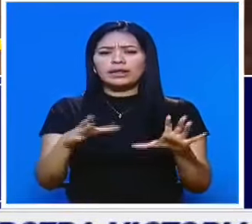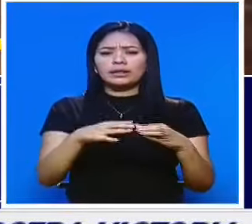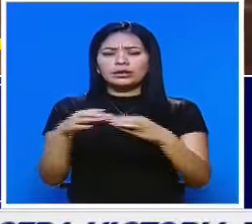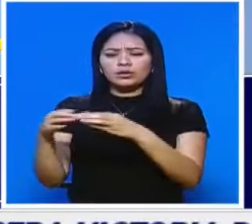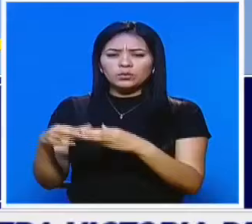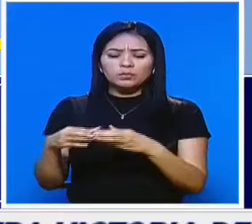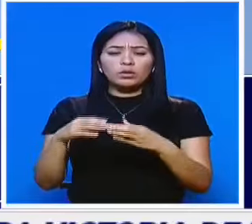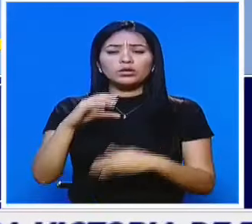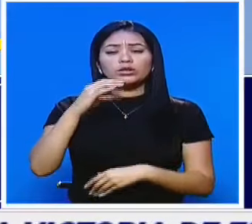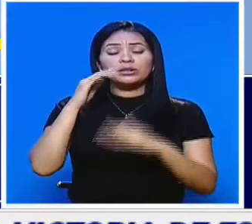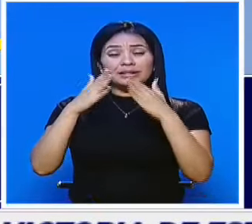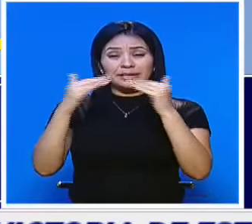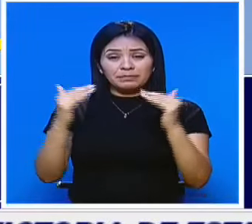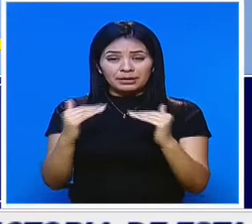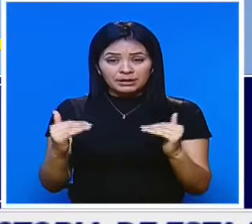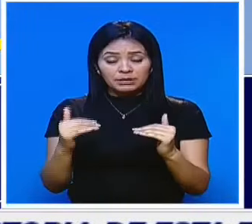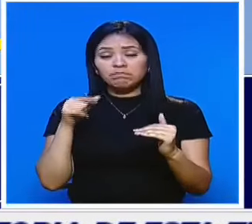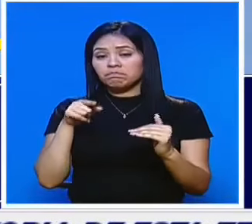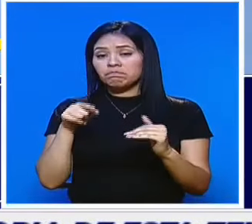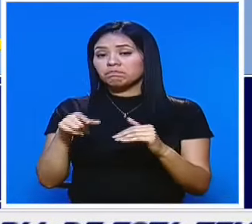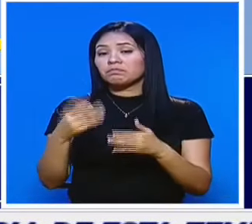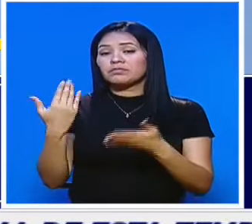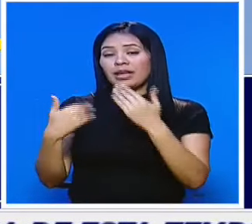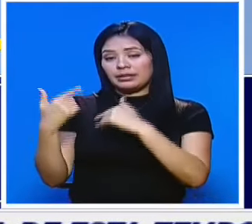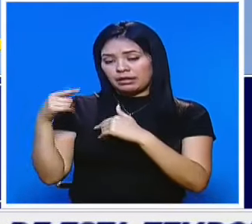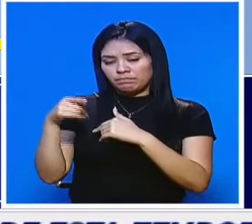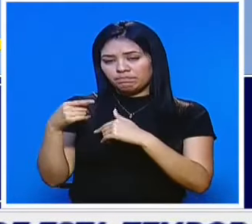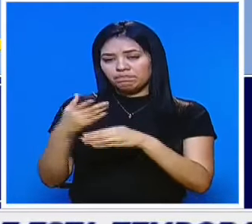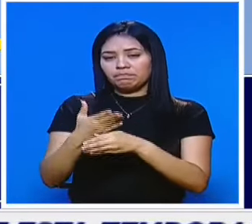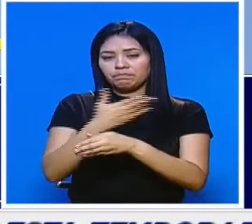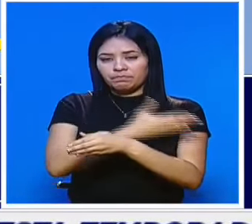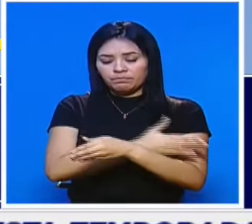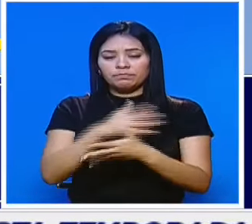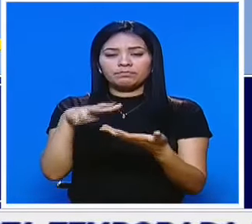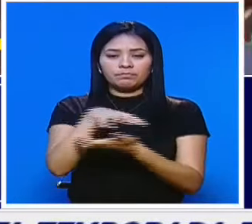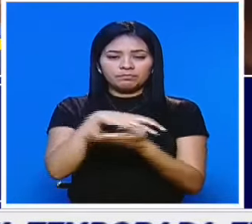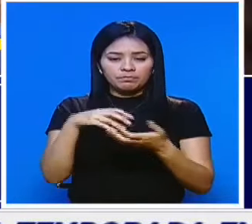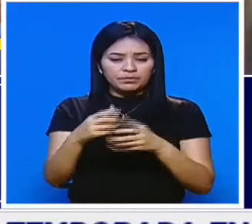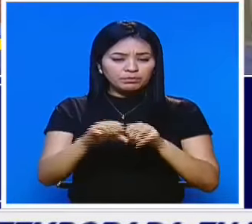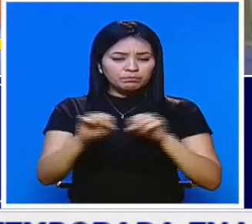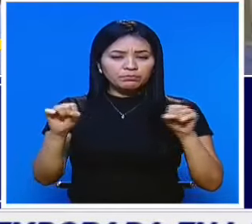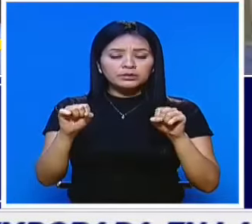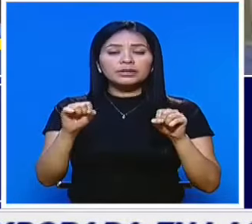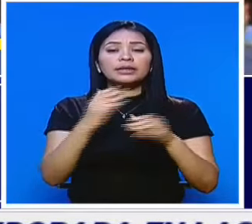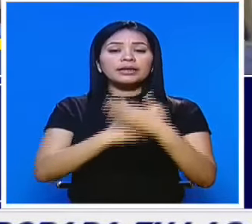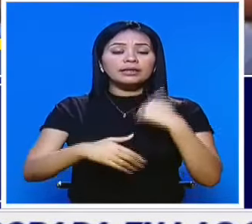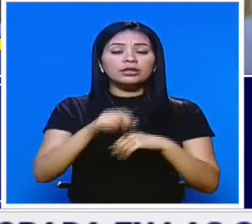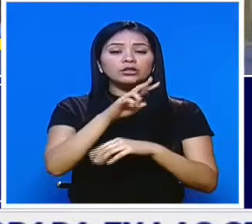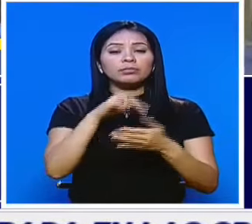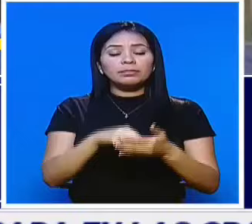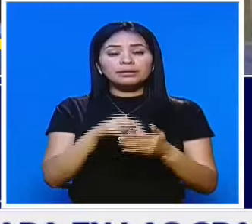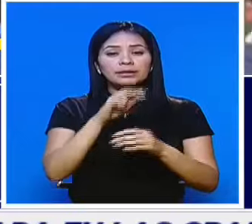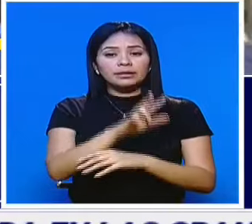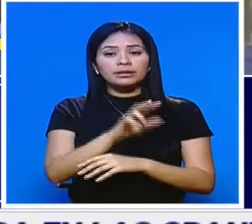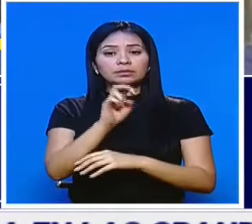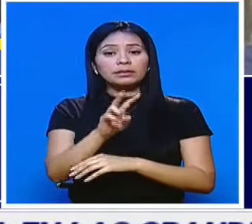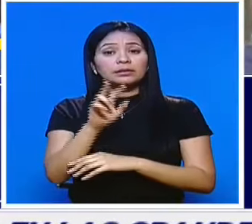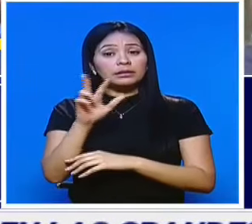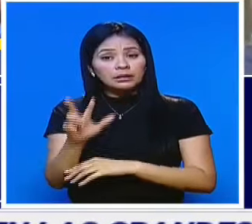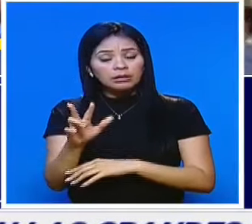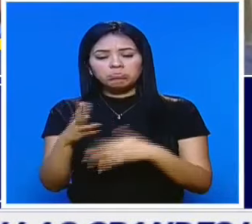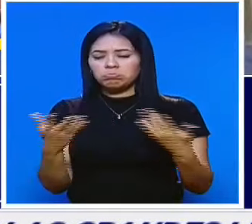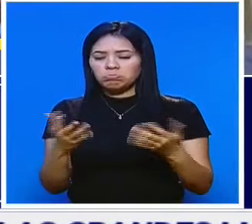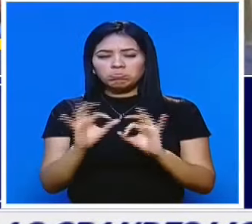chií libanés hisbol sobre la primera ola aviad aclaró que el balance de heridos fue de 2323 y no de